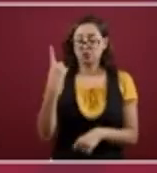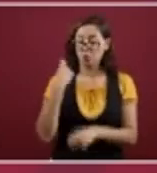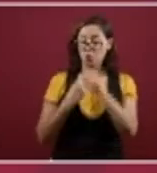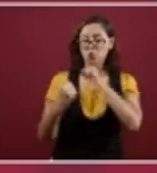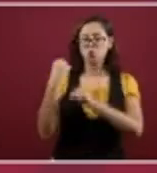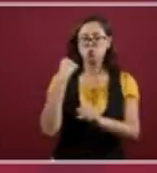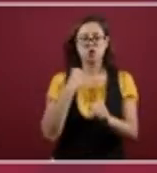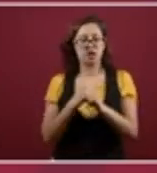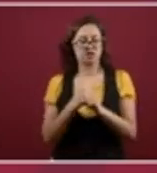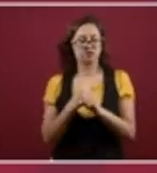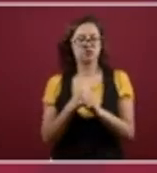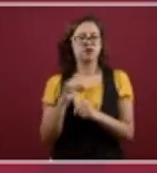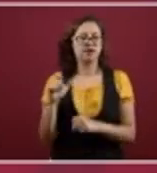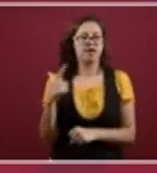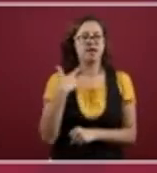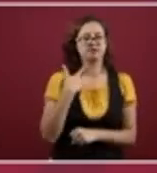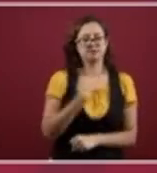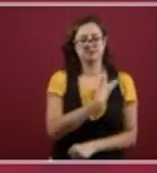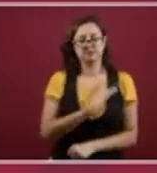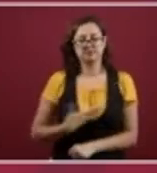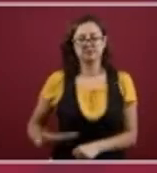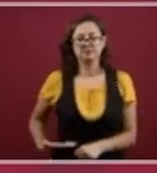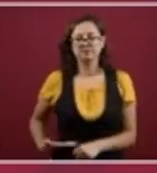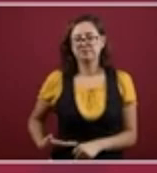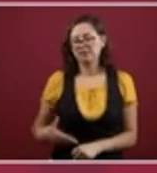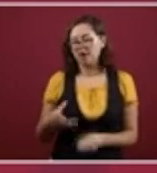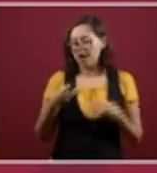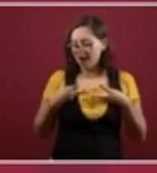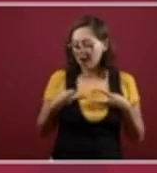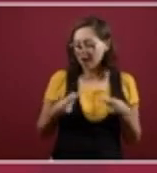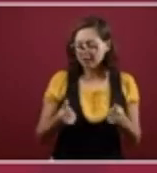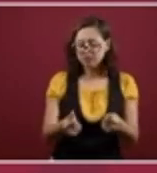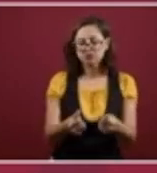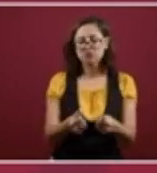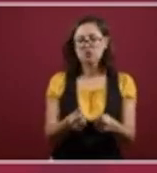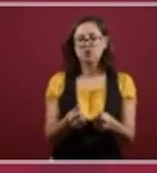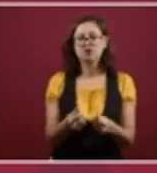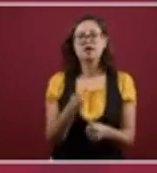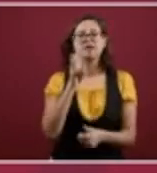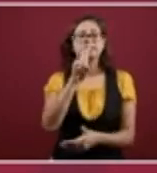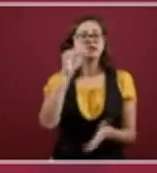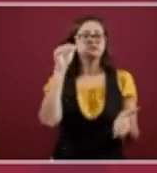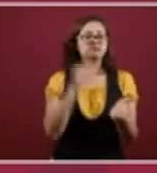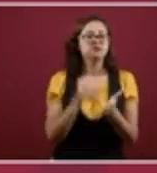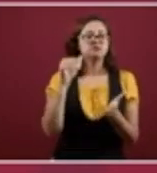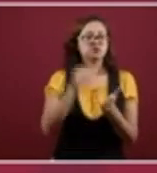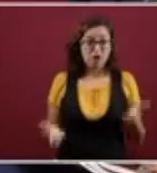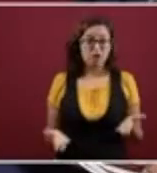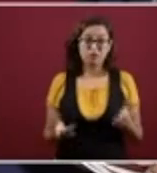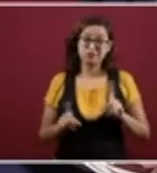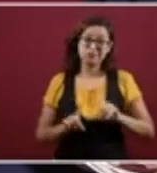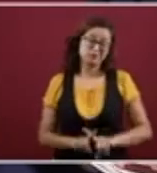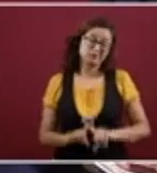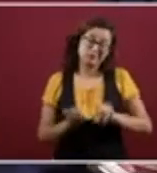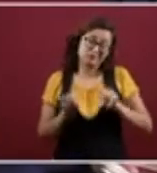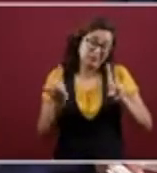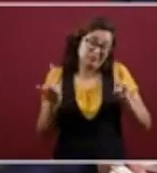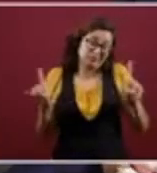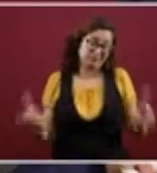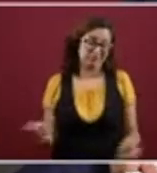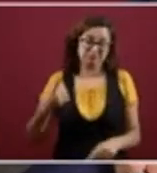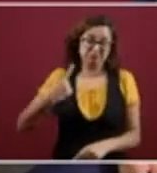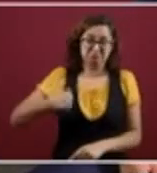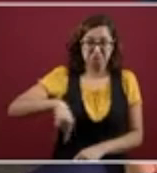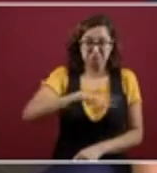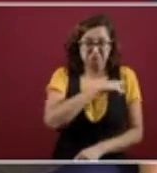de 700 u 800 millones, contrario a lo ejercido el año anterior de alrededor de 3.000 millones de pesos, de los cuales